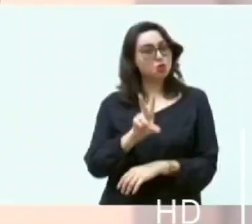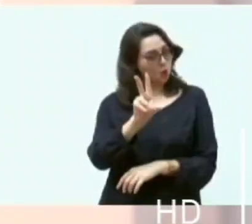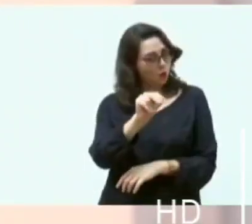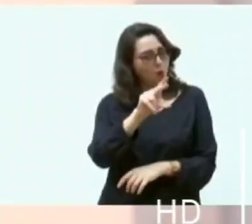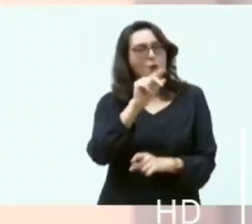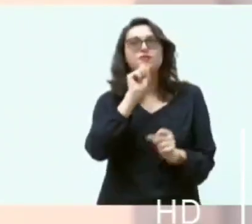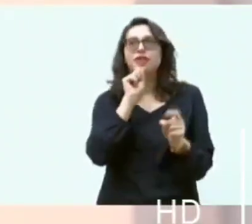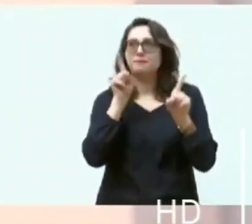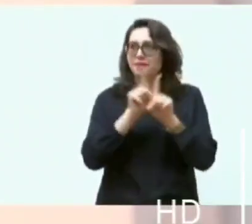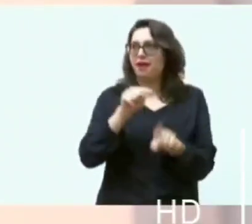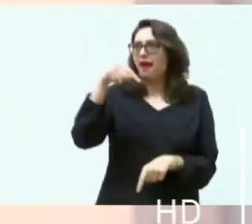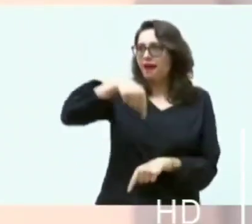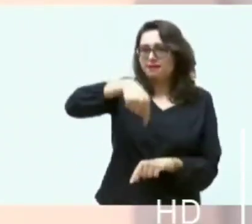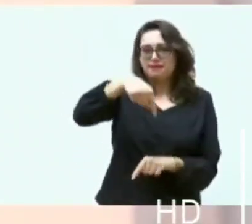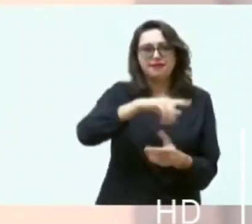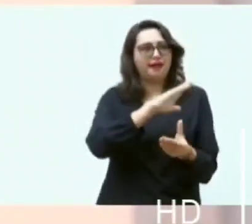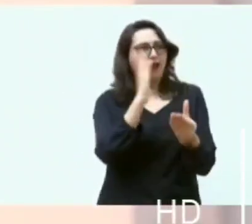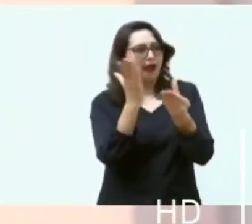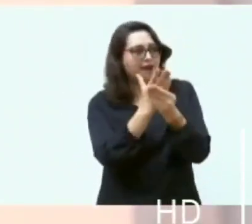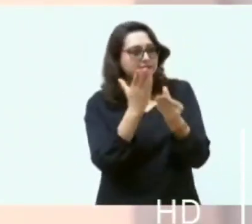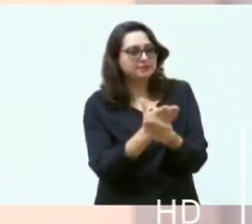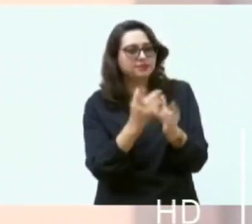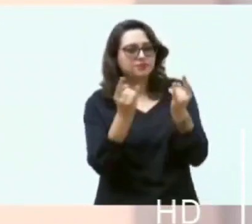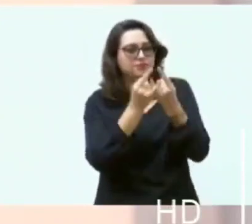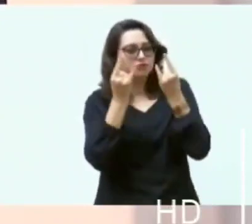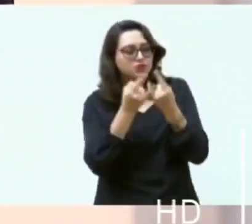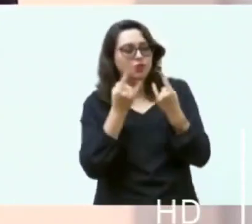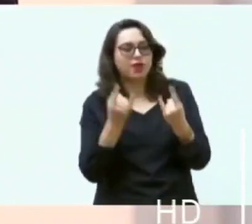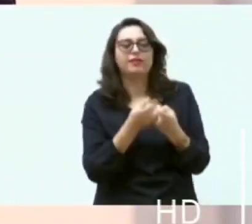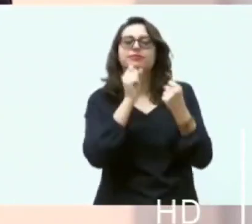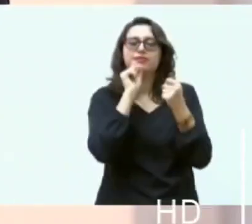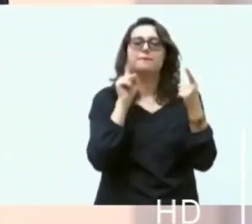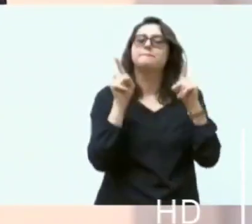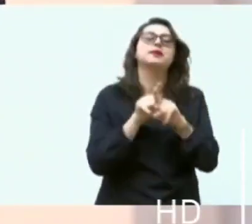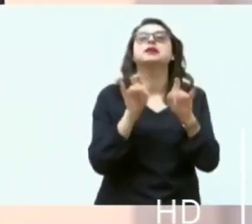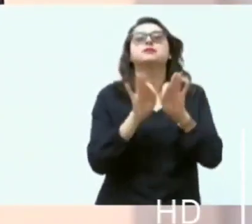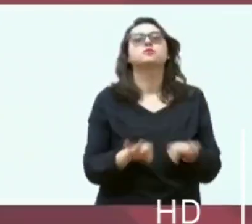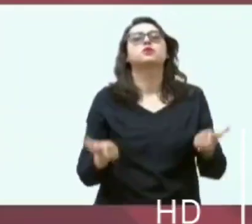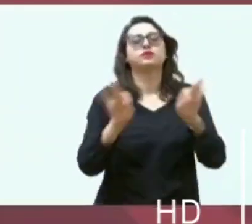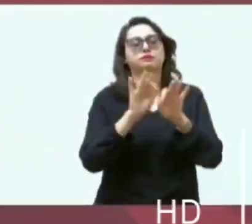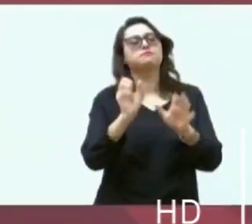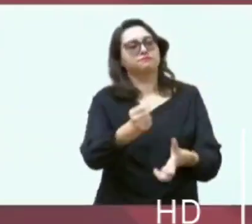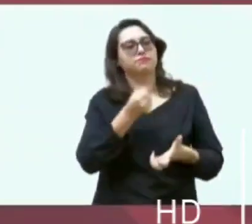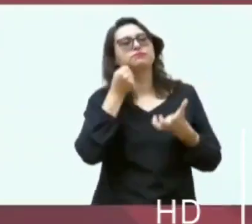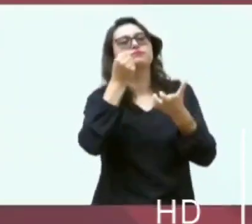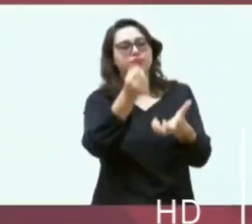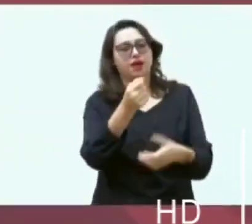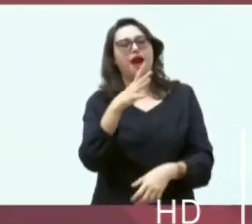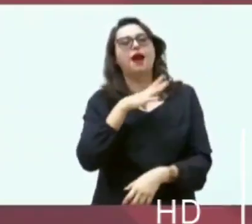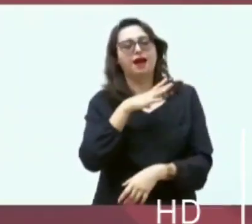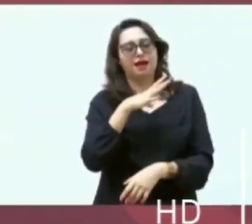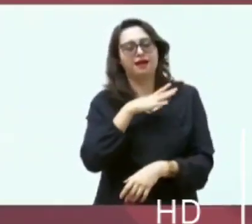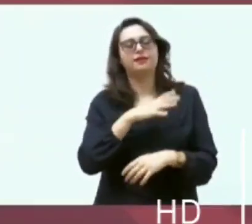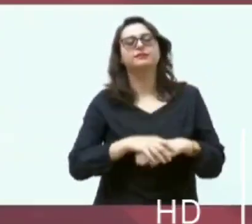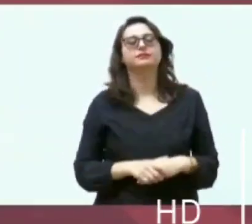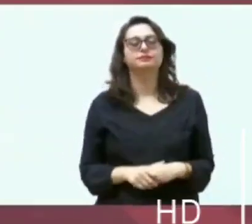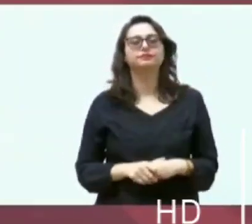archivos, sobre todo de este, que es muy importante. Durante el